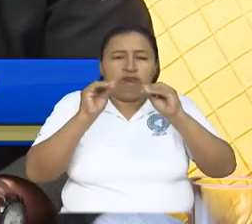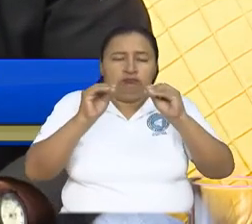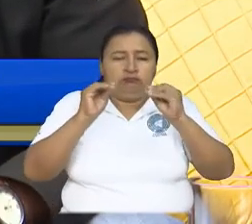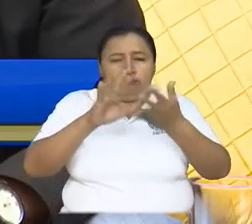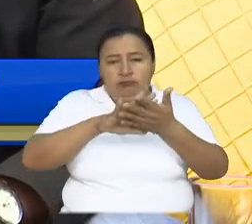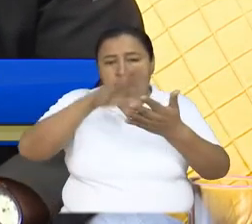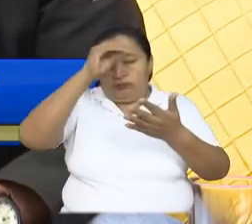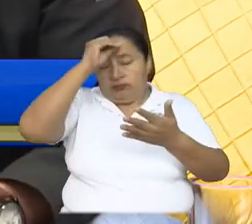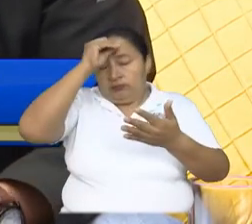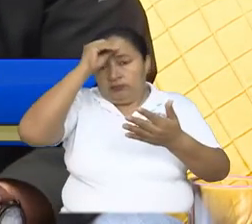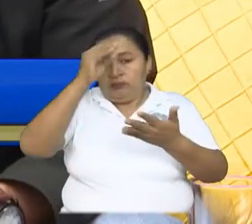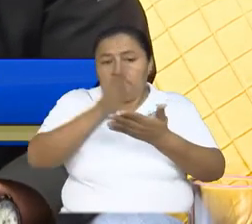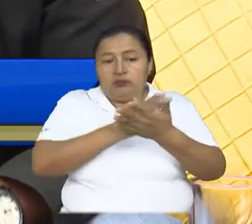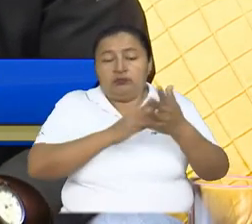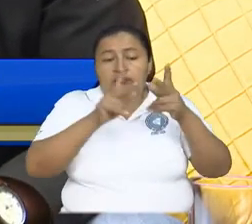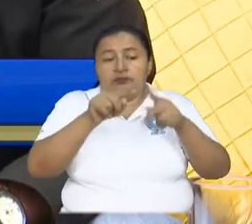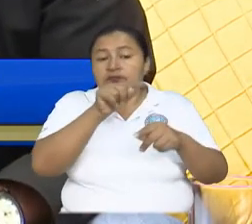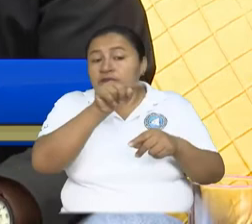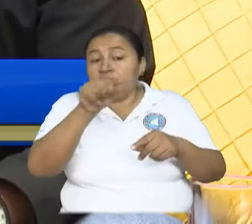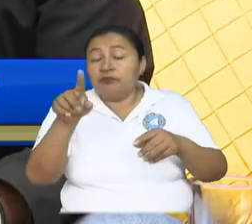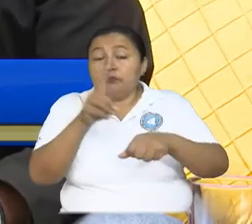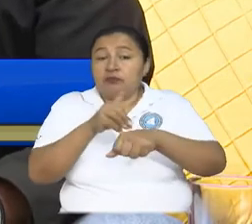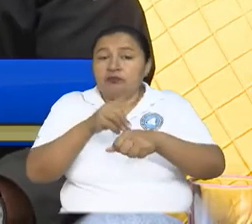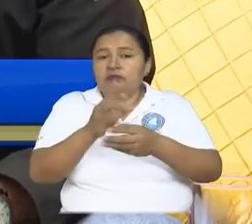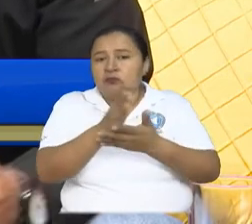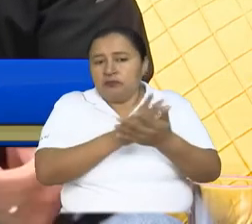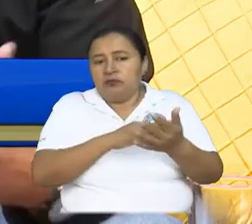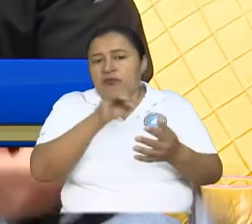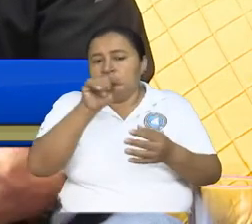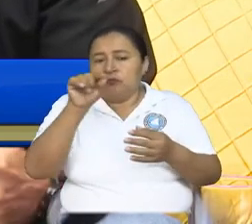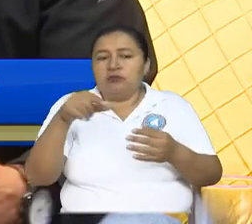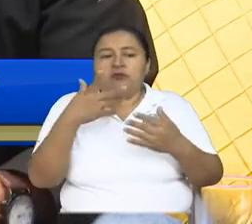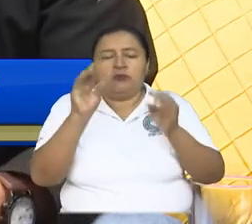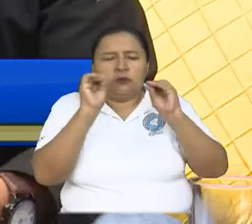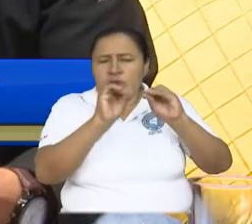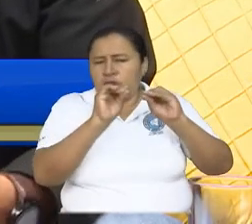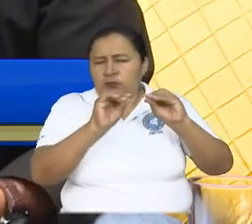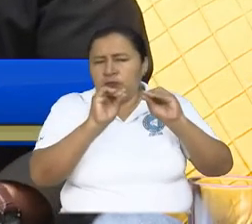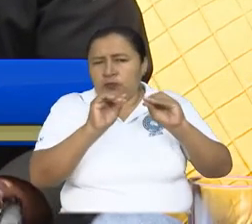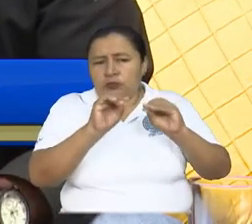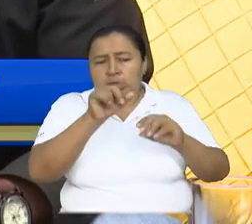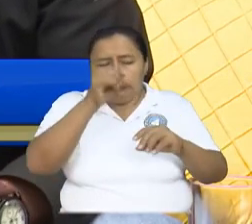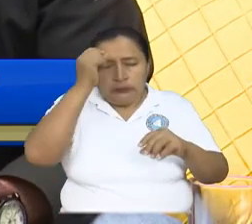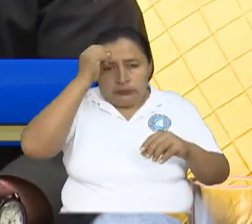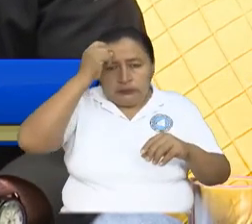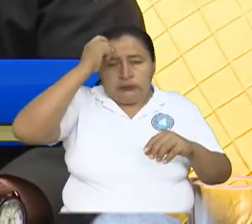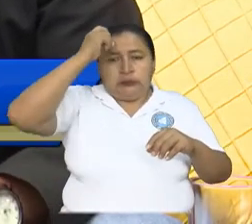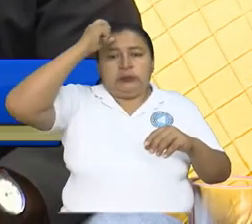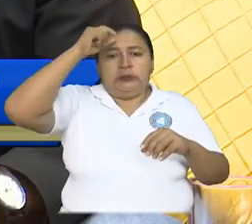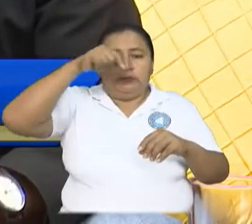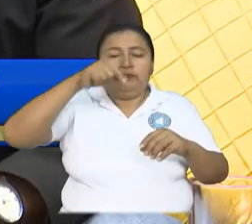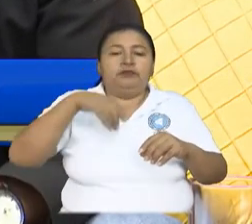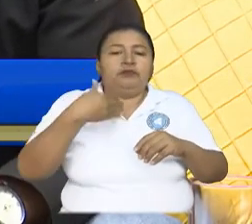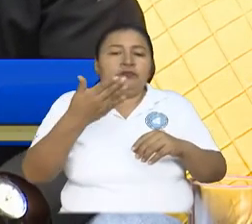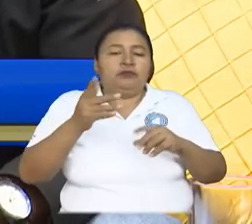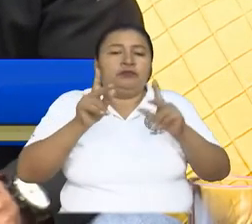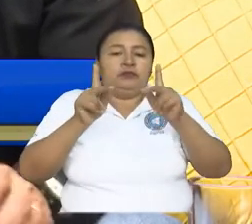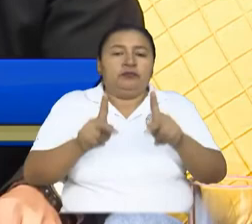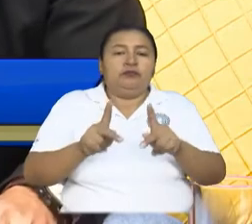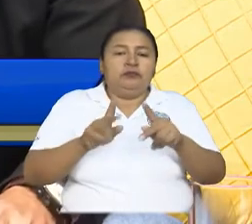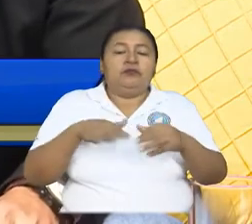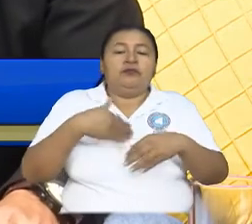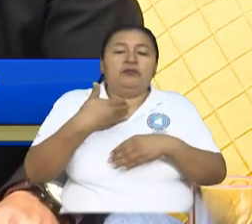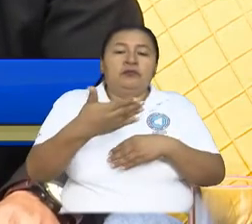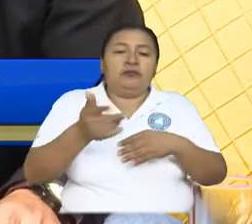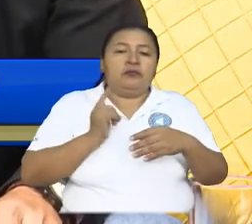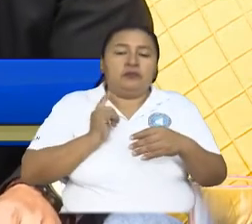algunos hermanos médicos preparar digamos a la comunidad también para que sepa que